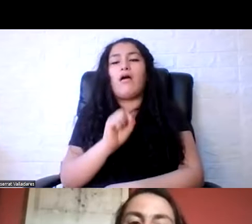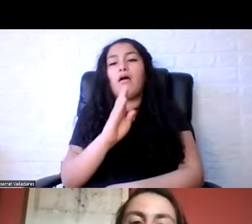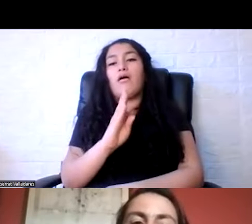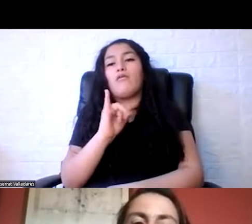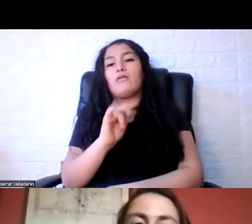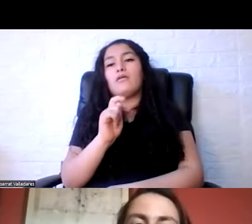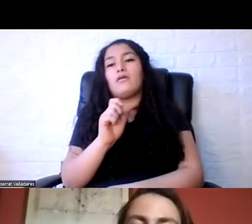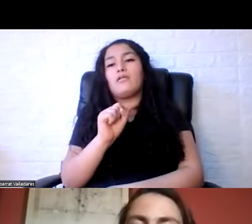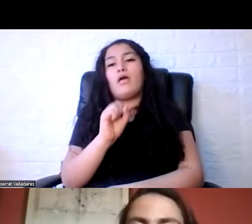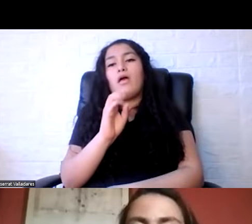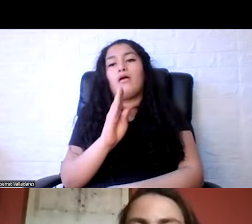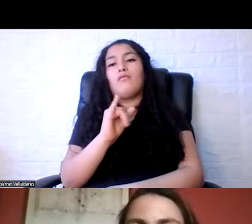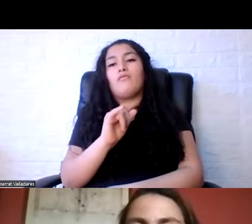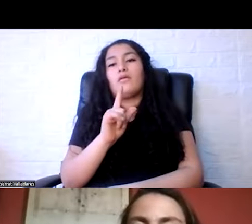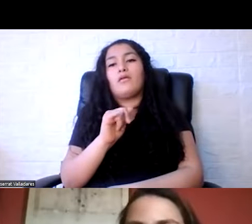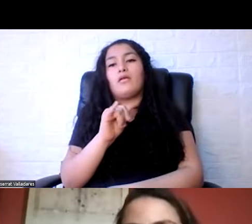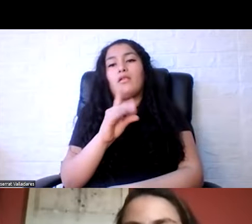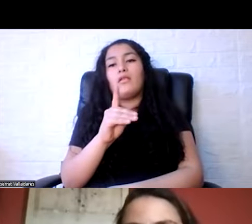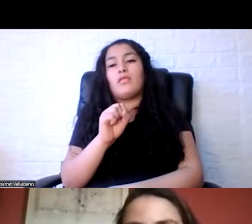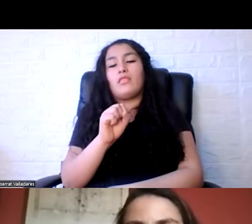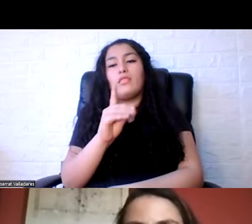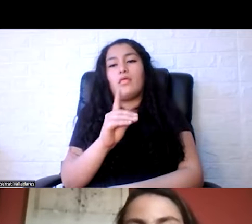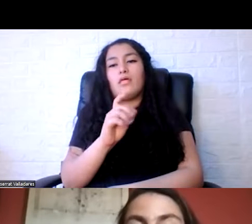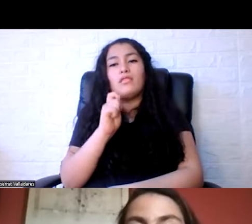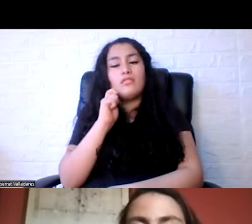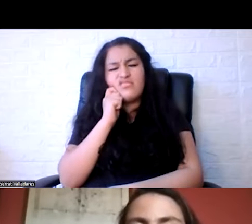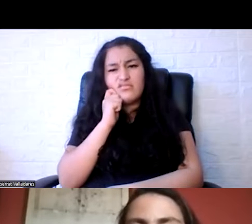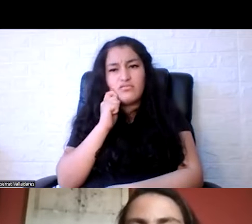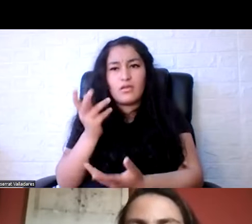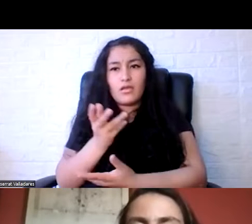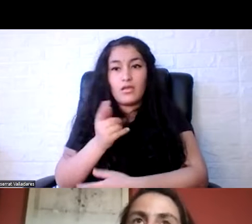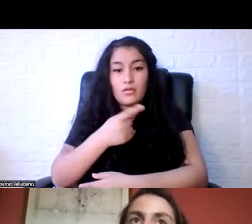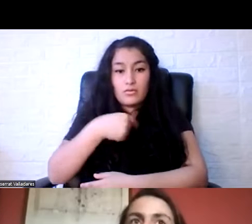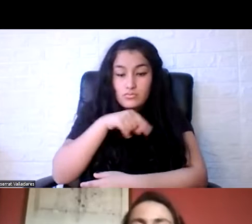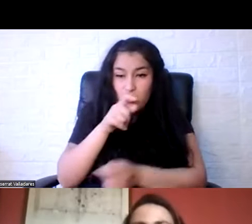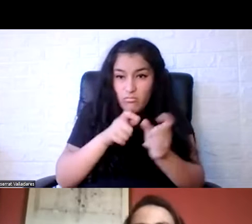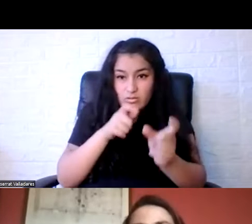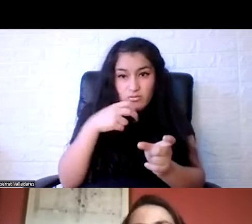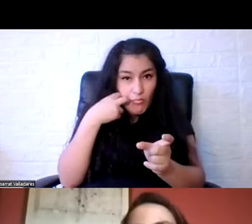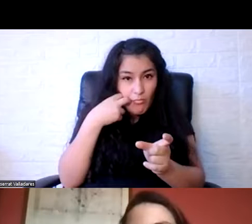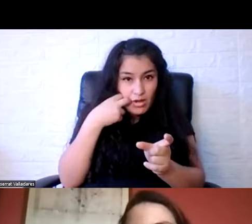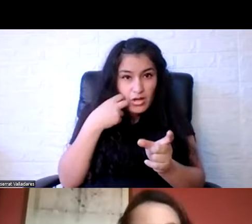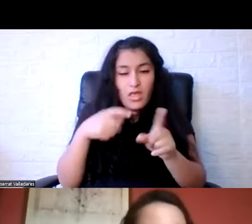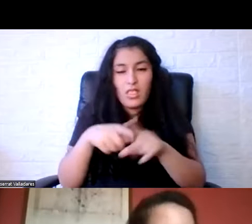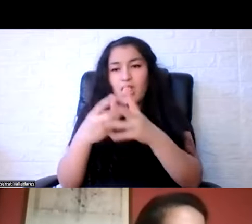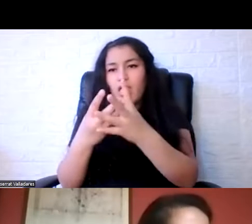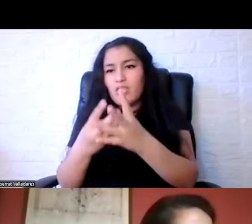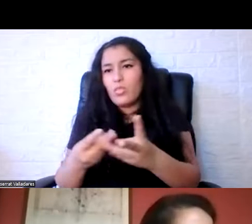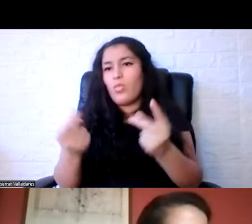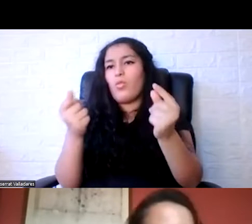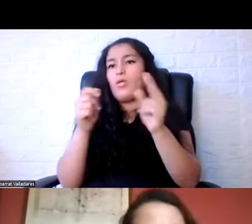de repente, dice ella, fuimos conscientes de que nosotros, los humanos, podíamos destruir la habitabilidad. Y en una muy linda introducción que